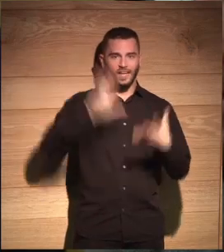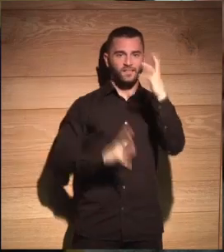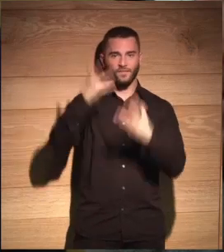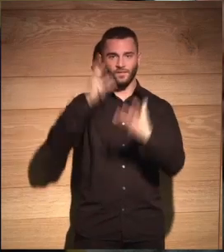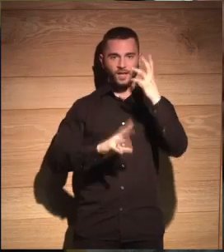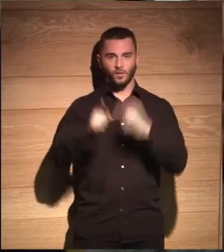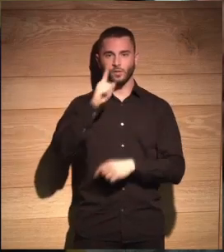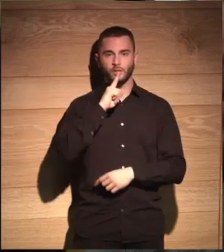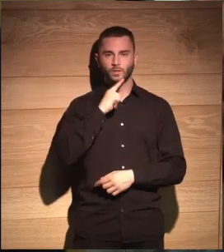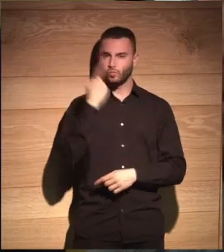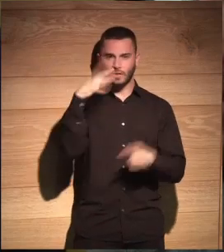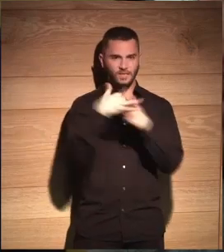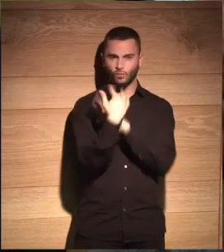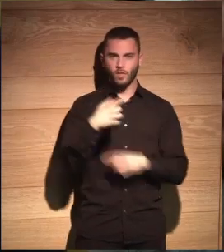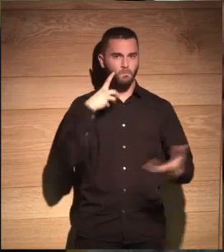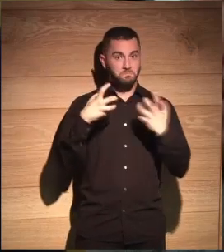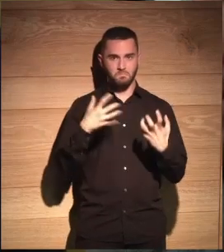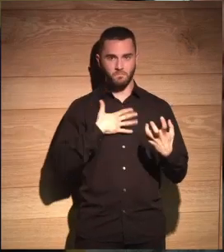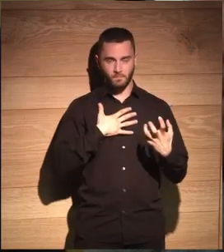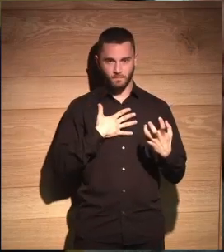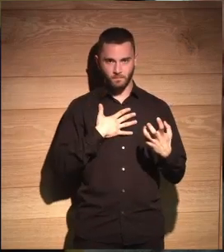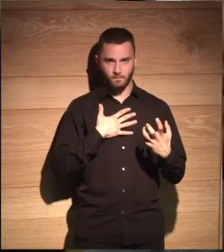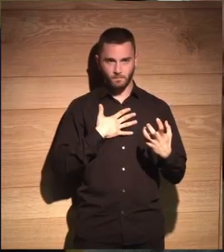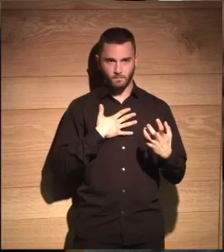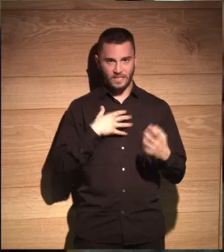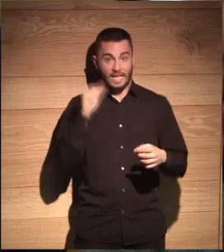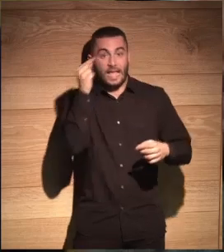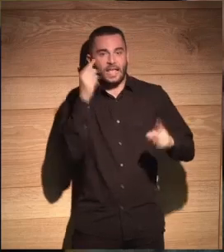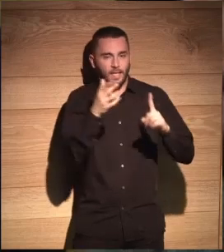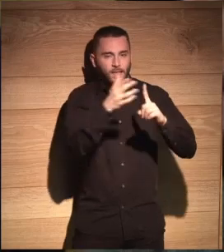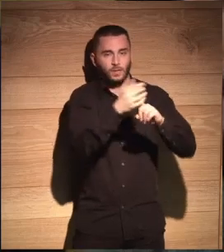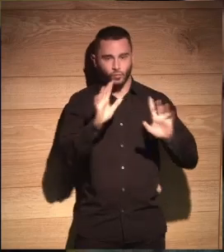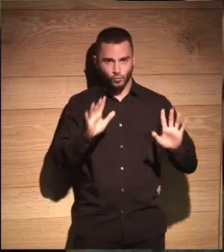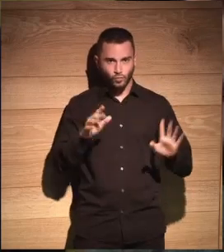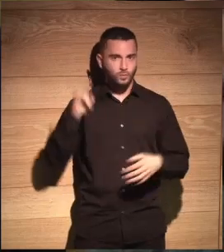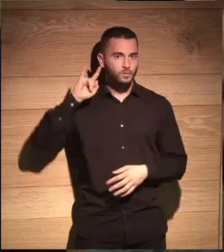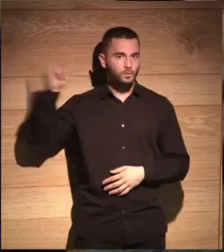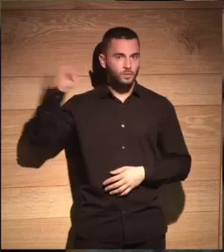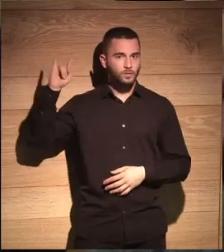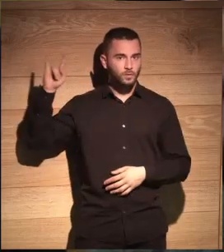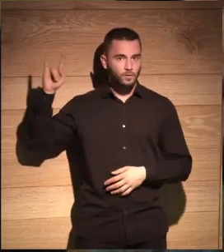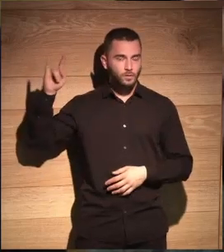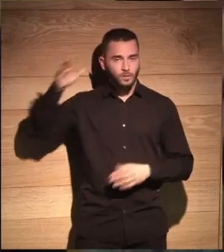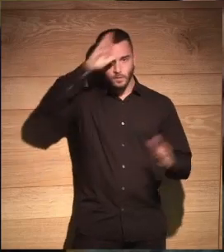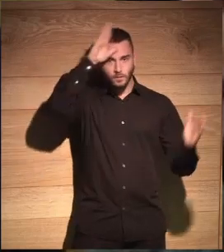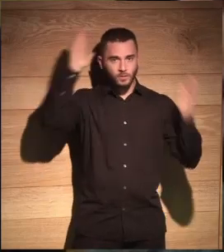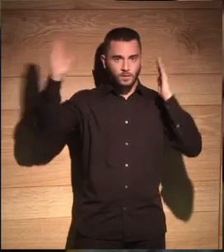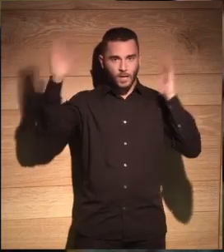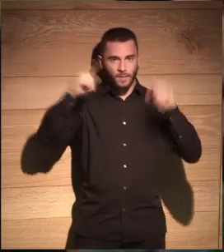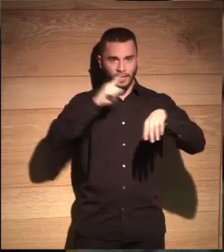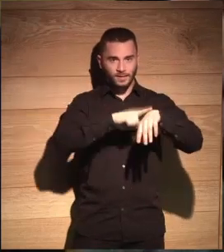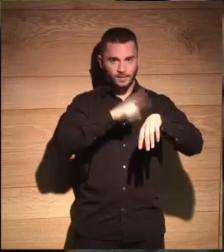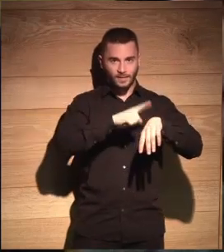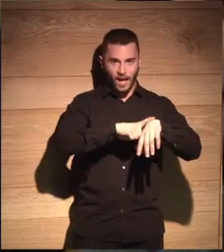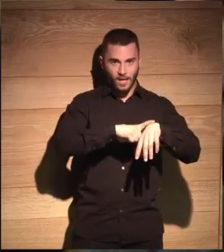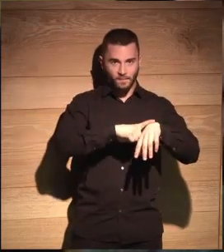atención, que se intuye, bueno, suena de fondo el Summertime de la Fitzgerald, mm-hmm,